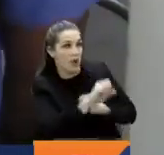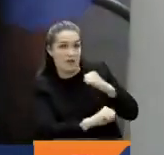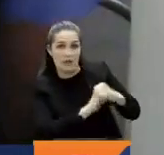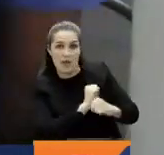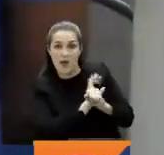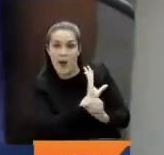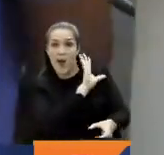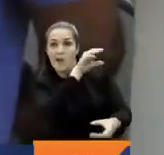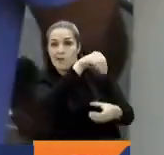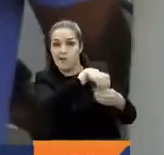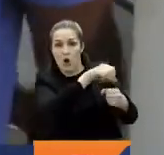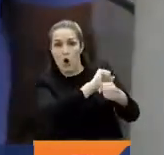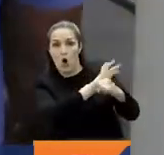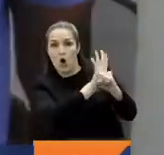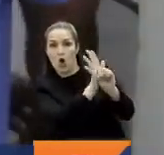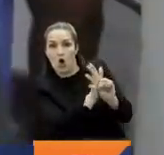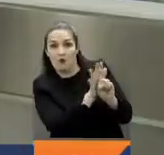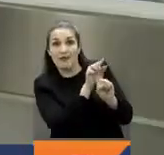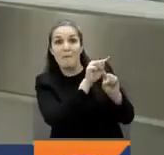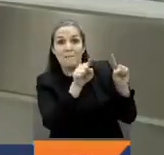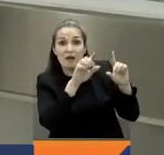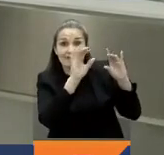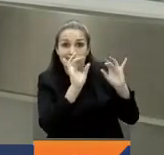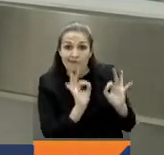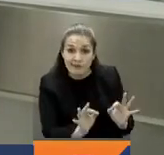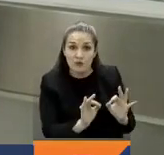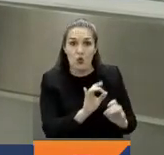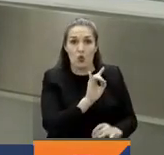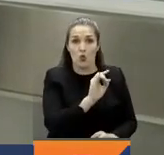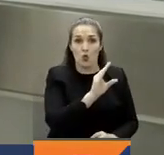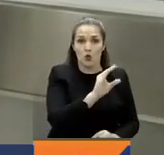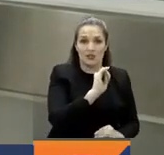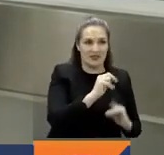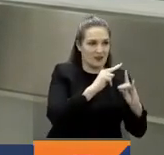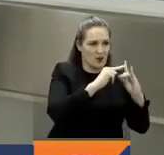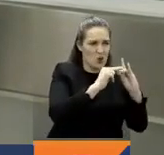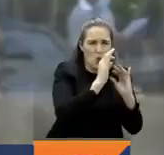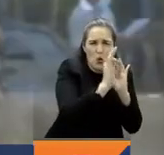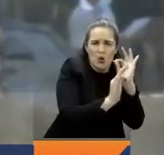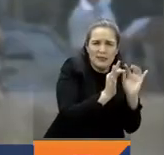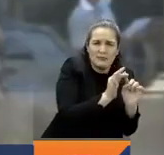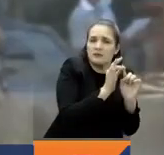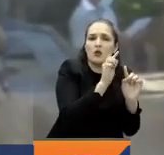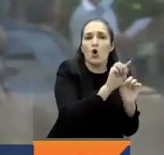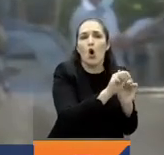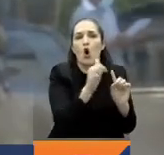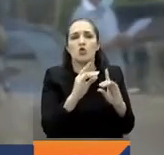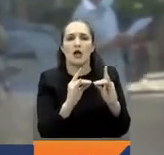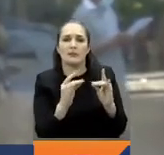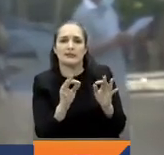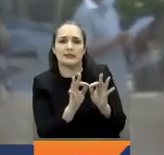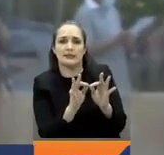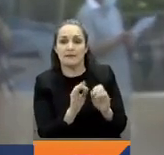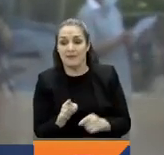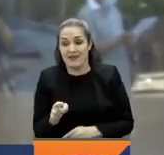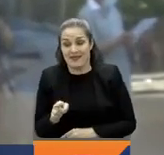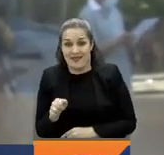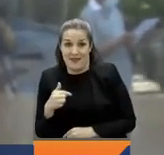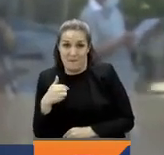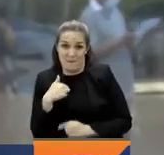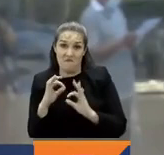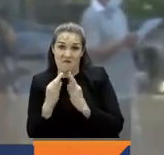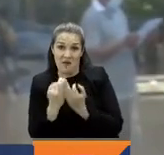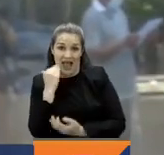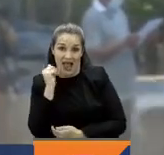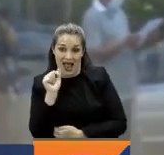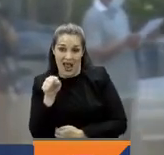hasta el momento no ha sido ingresada a una unidad de cuidados intensivos por la falta de camas. Ella se complicó un poco y ya los doctores